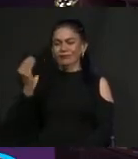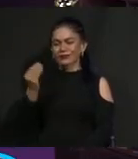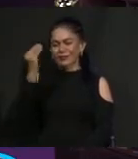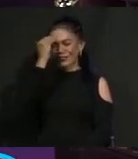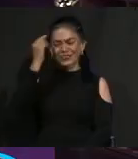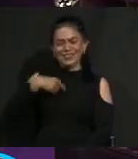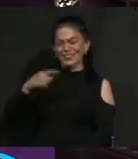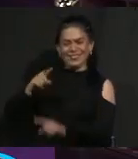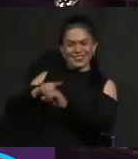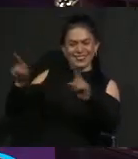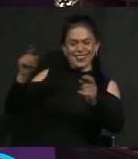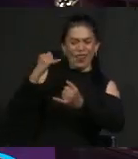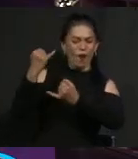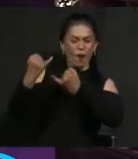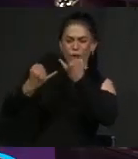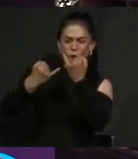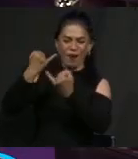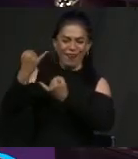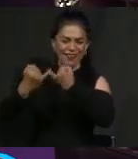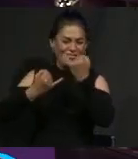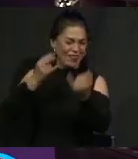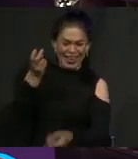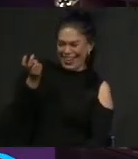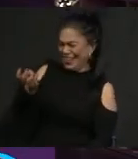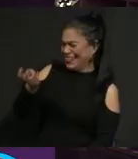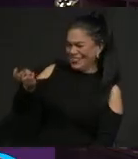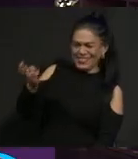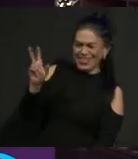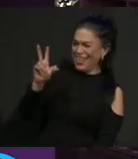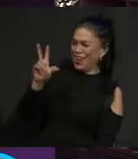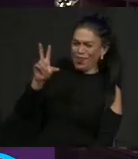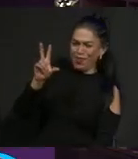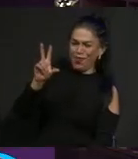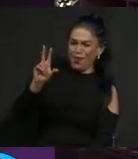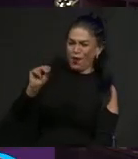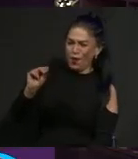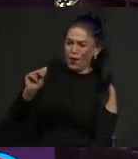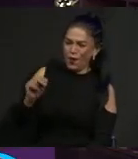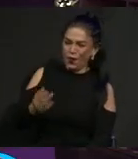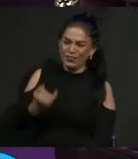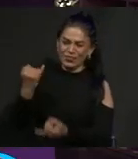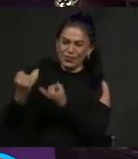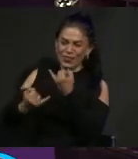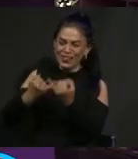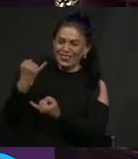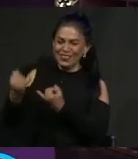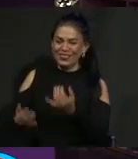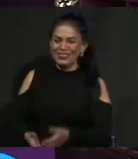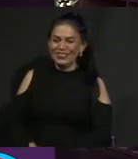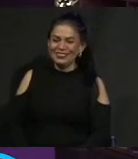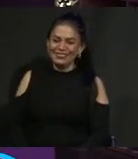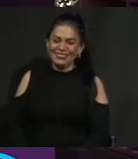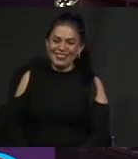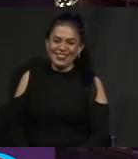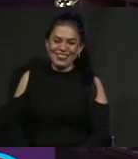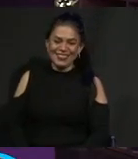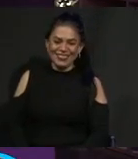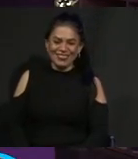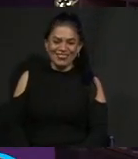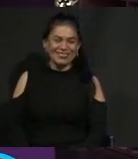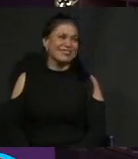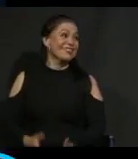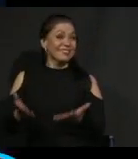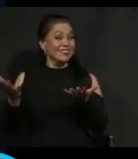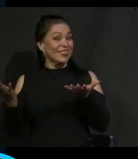por favor mande mensajes al Canal porque se está buscando esa persona la reconoces de algo fue ves la marca del